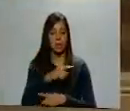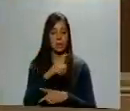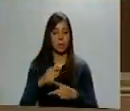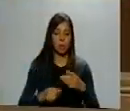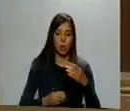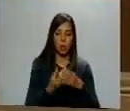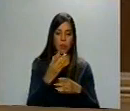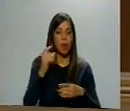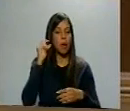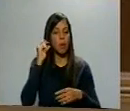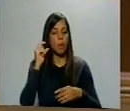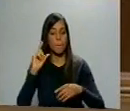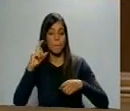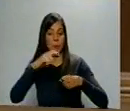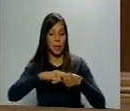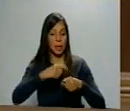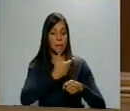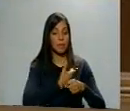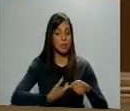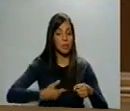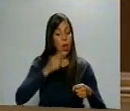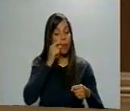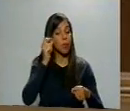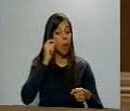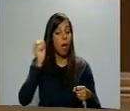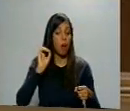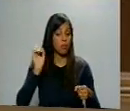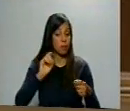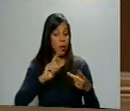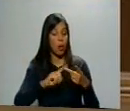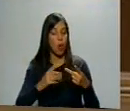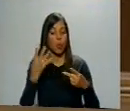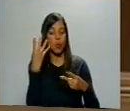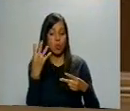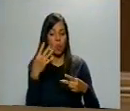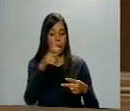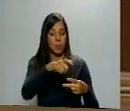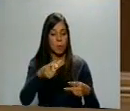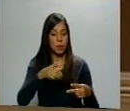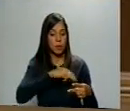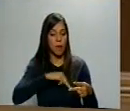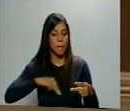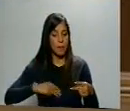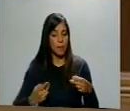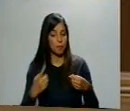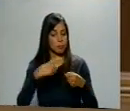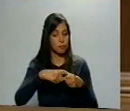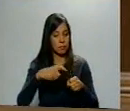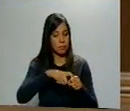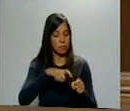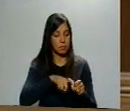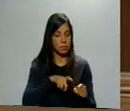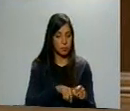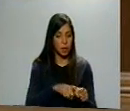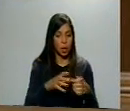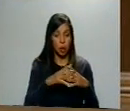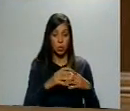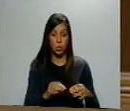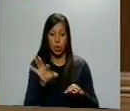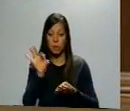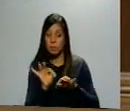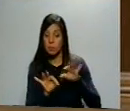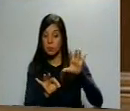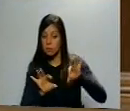una presidenta o presidente y cuatro integrantes principales y sus respectivos suplentes, todos designadas